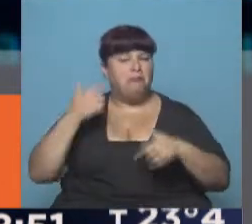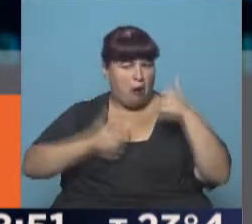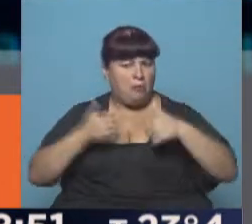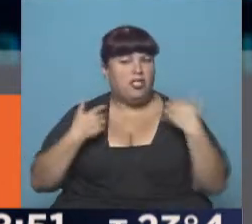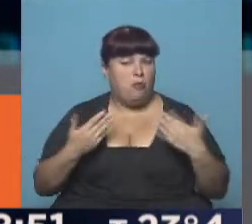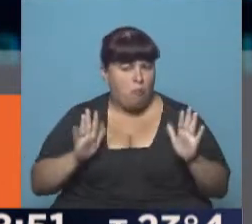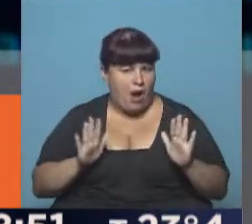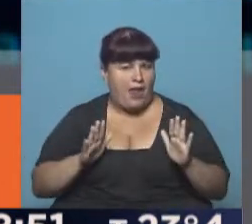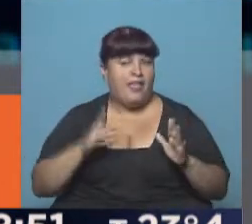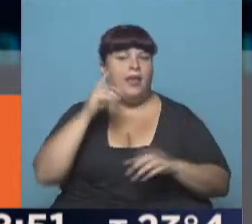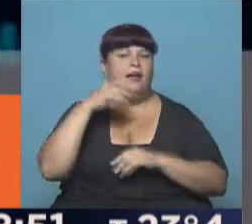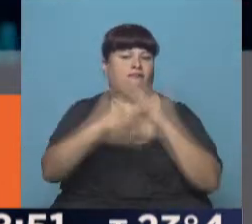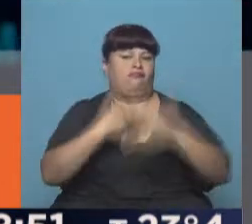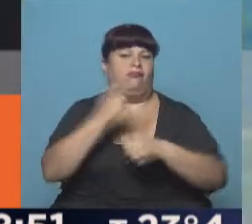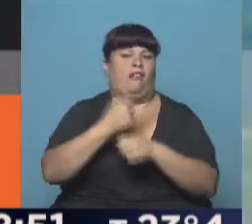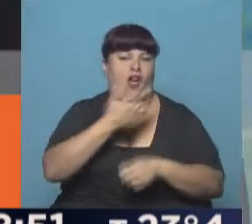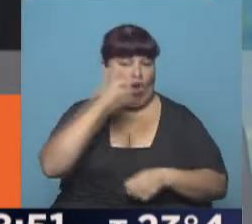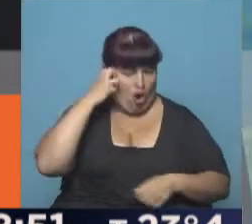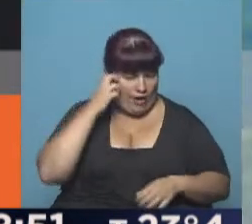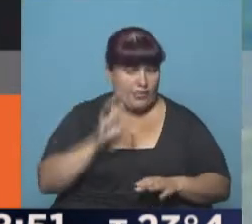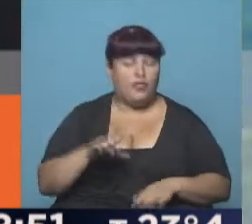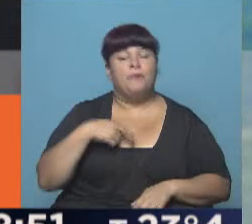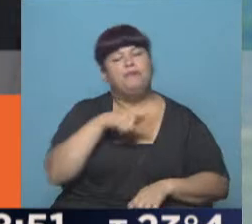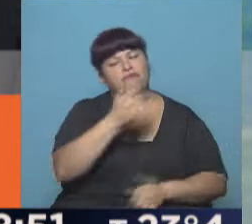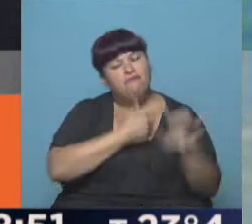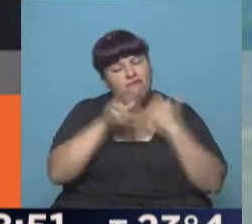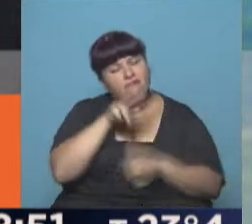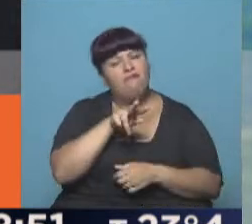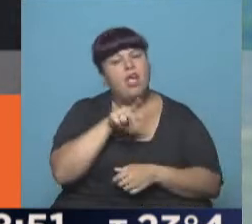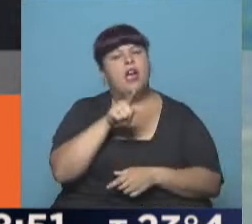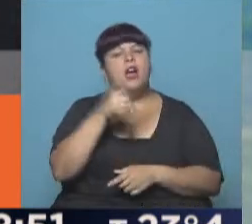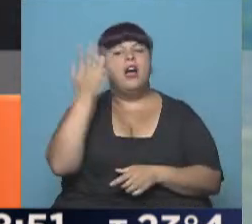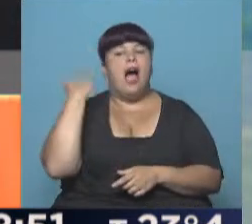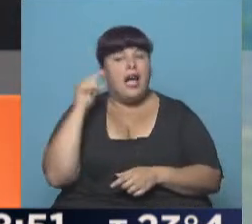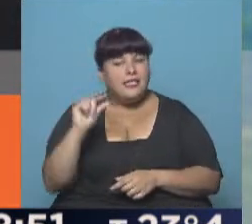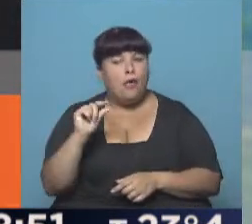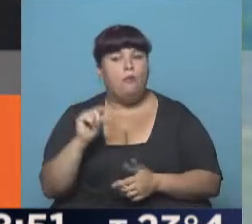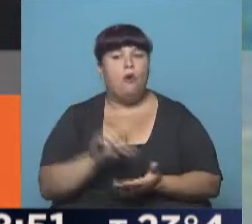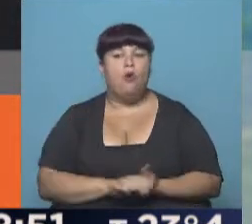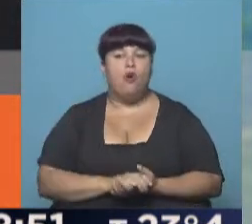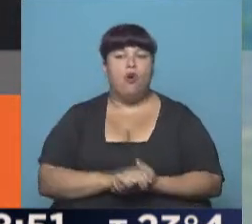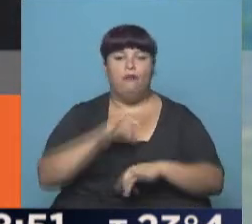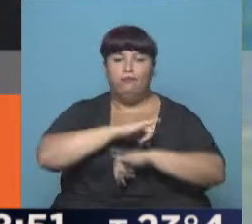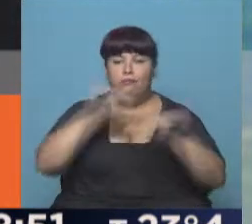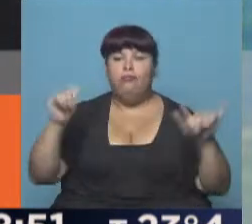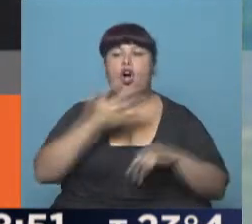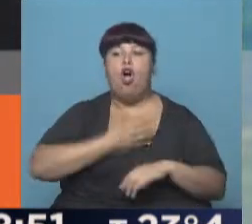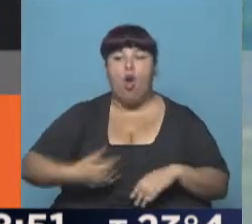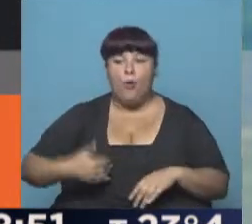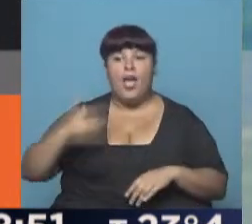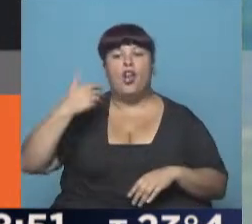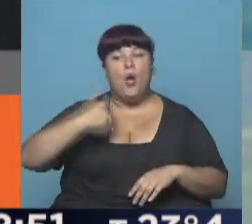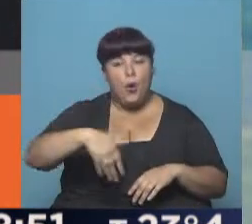competir y hacer funcionar el Congreso. Mario, escuchándolo usted, en las últimas horas se conoció que el gobierno